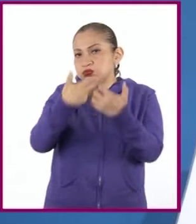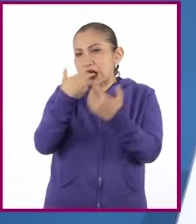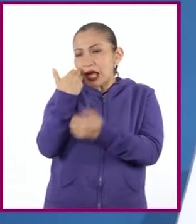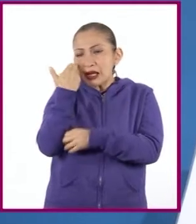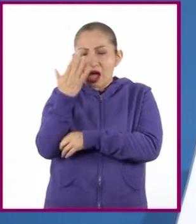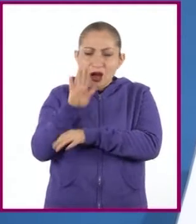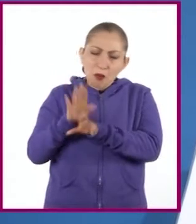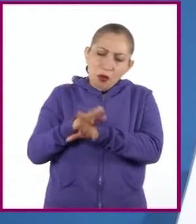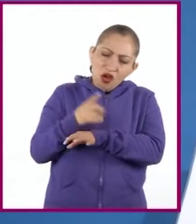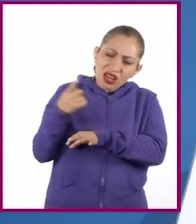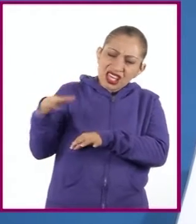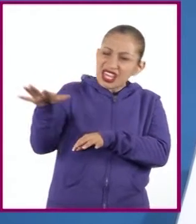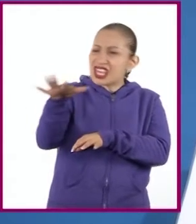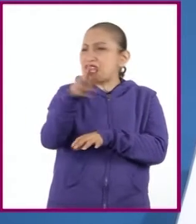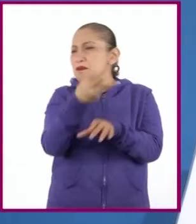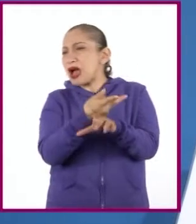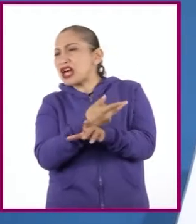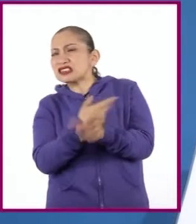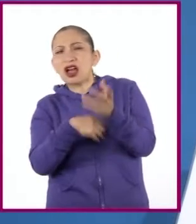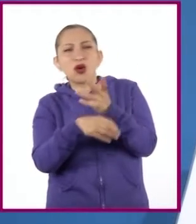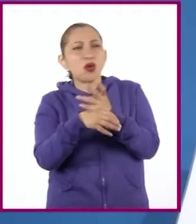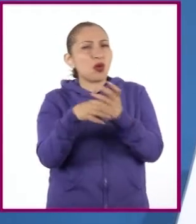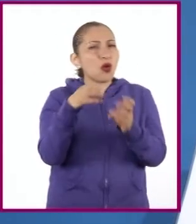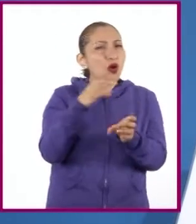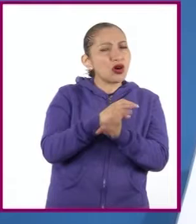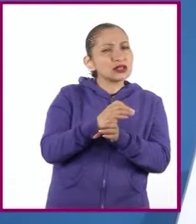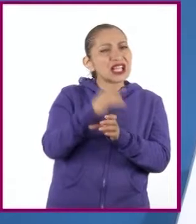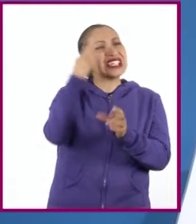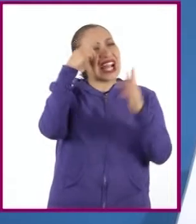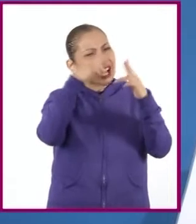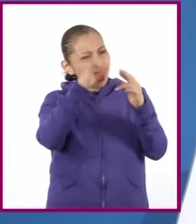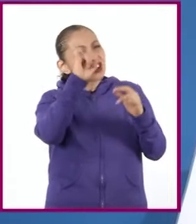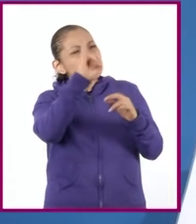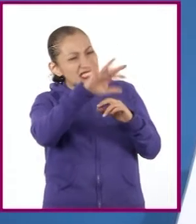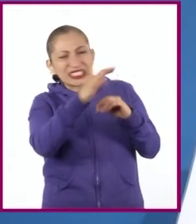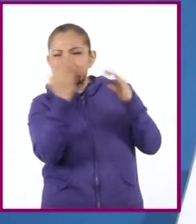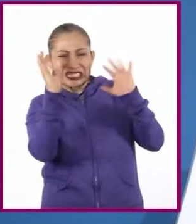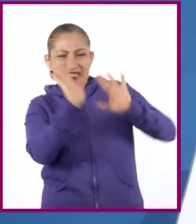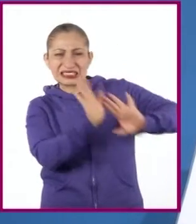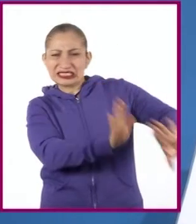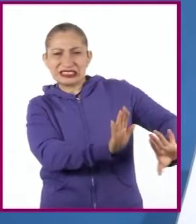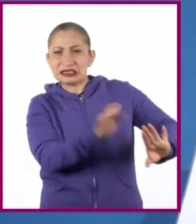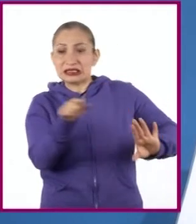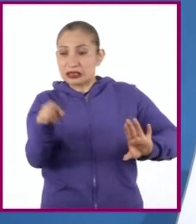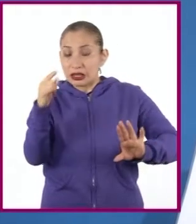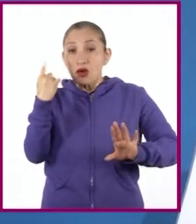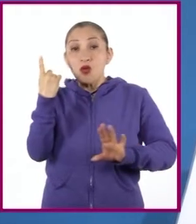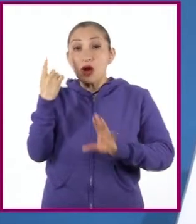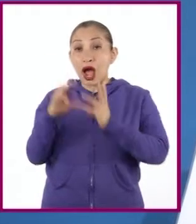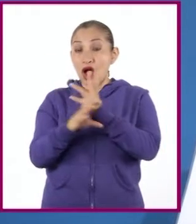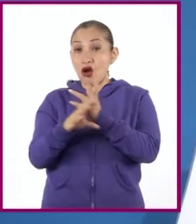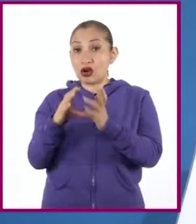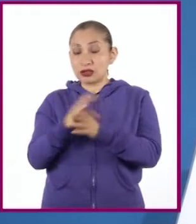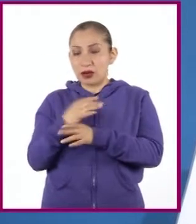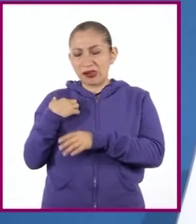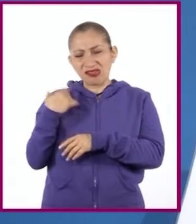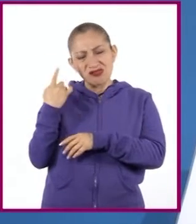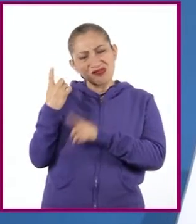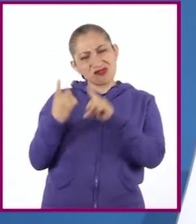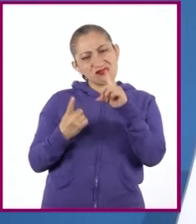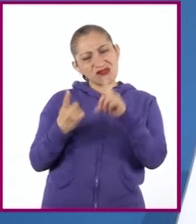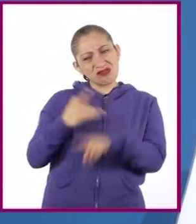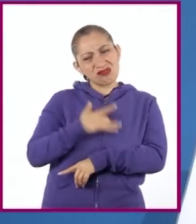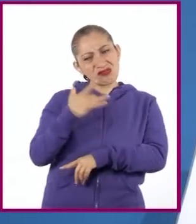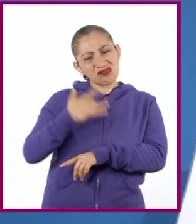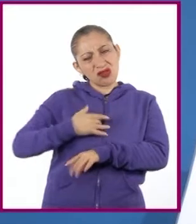una explicación de los fenómenos, separándola de creencias y dogmas. Una de las cuestiones que intrigaba a los